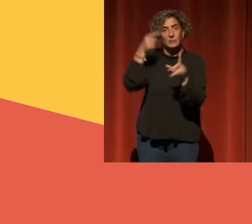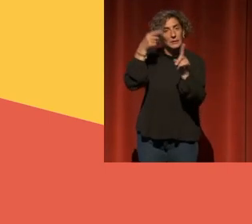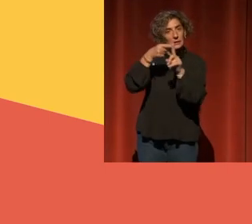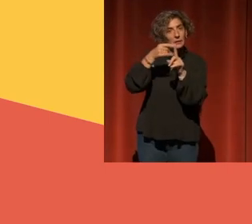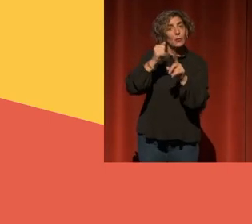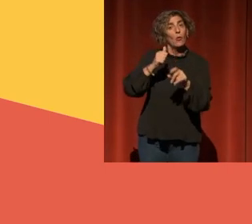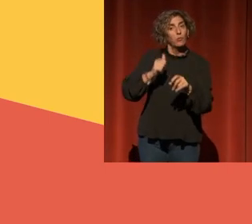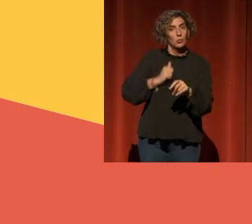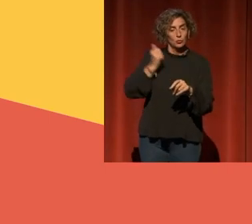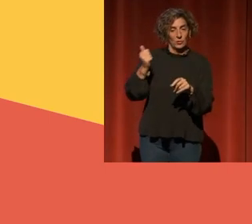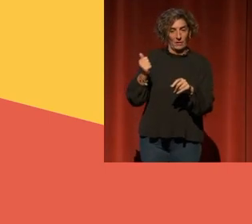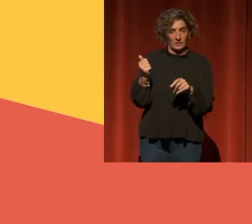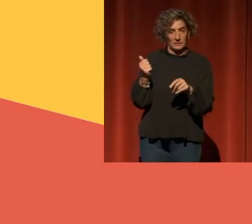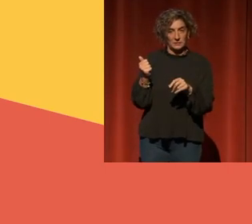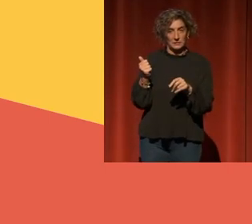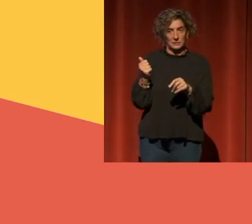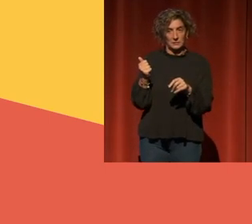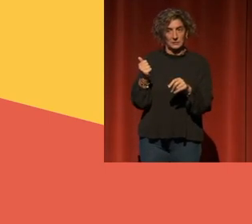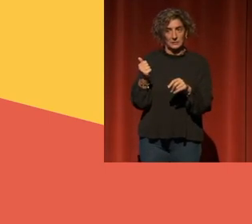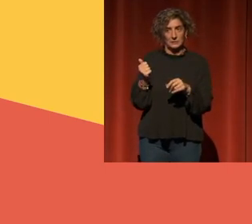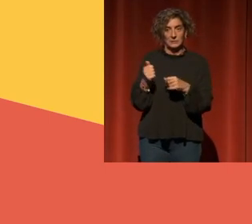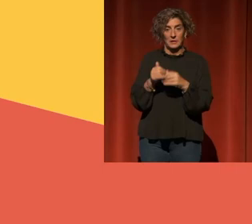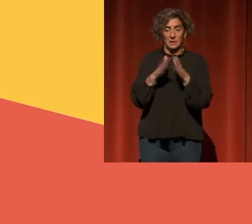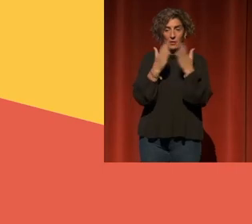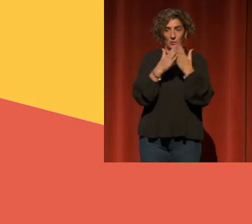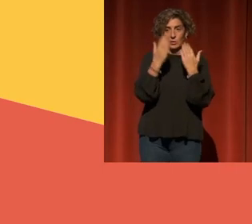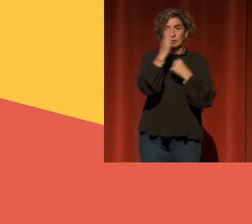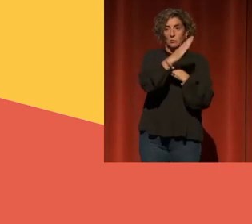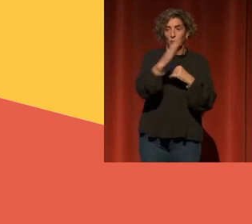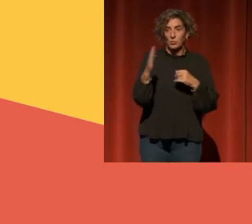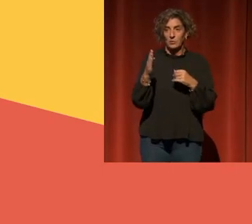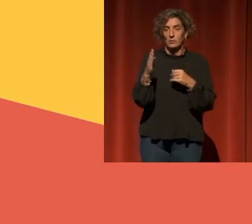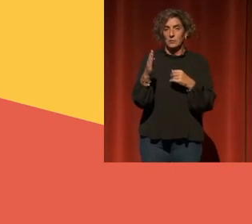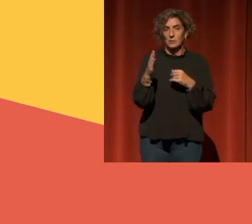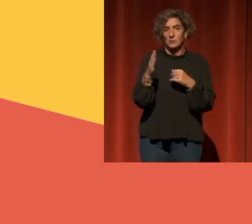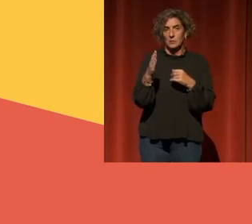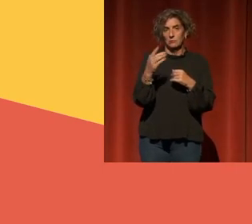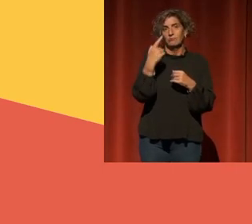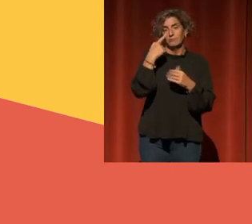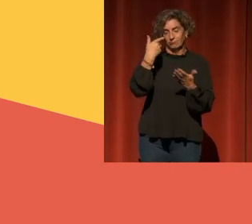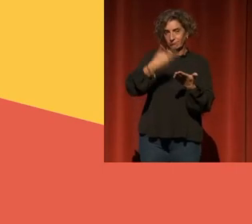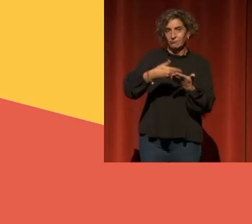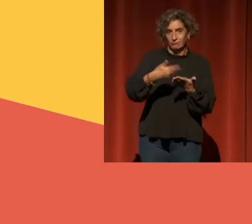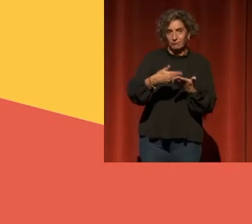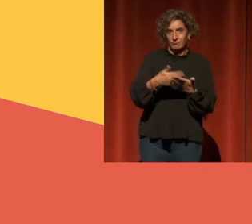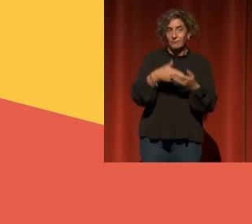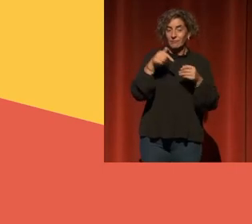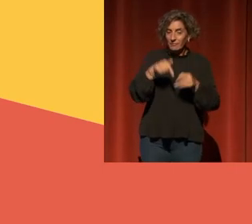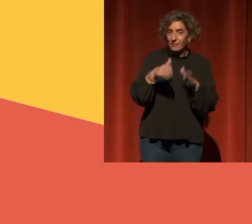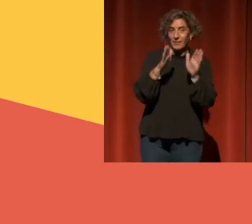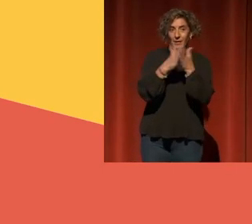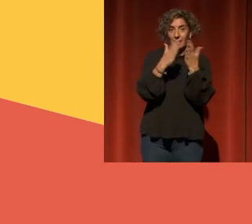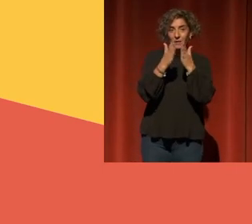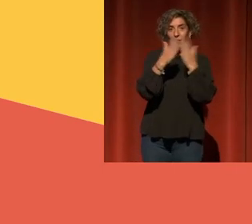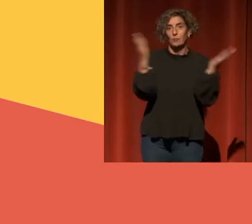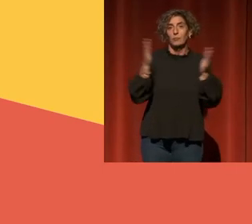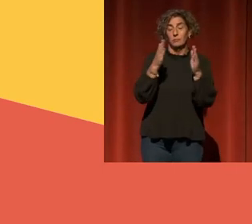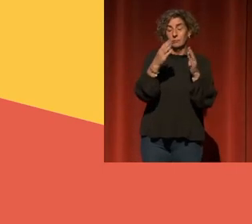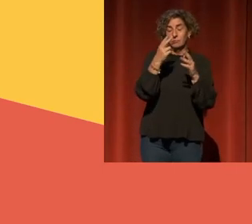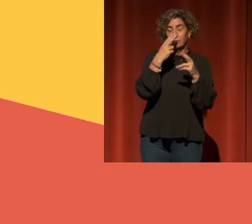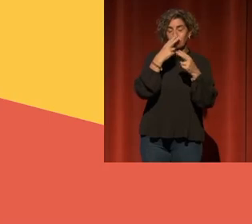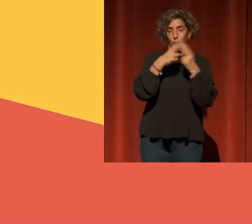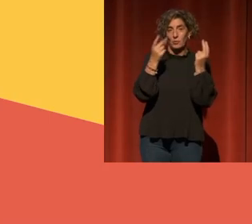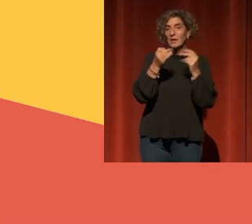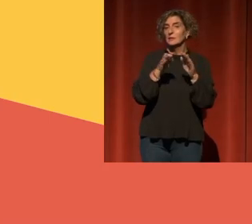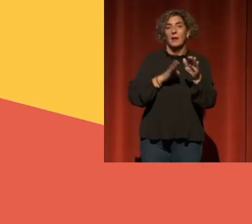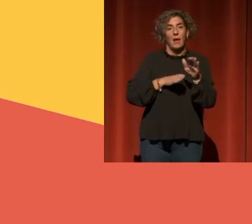para el nuevo siglo de las bibliotecas públicas confirma que las bibliotecas públicas son la puerta de entrada hacia el conocimiento y